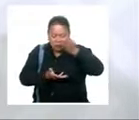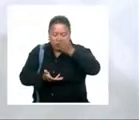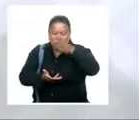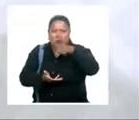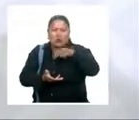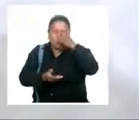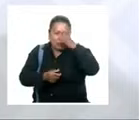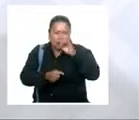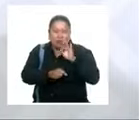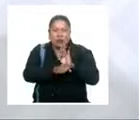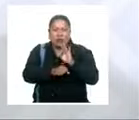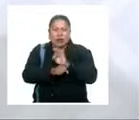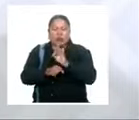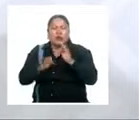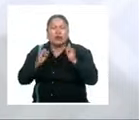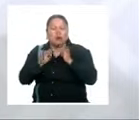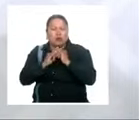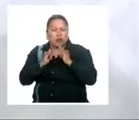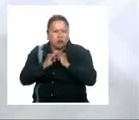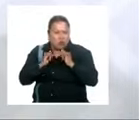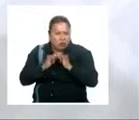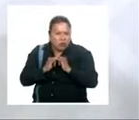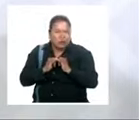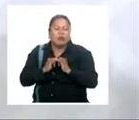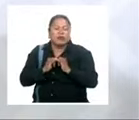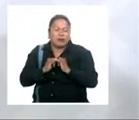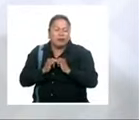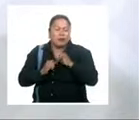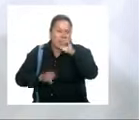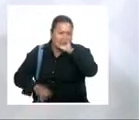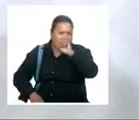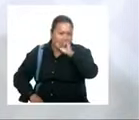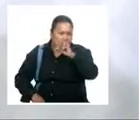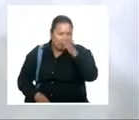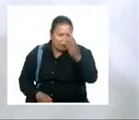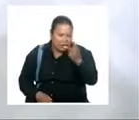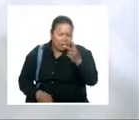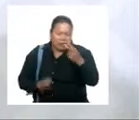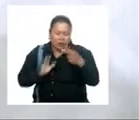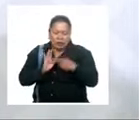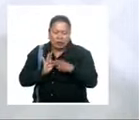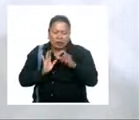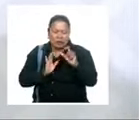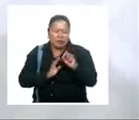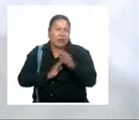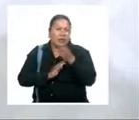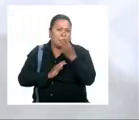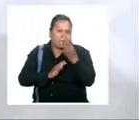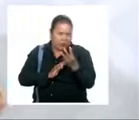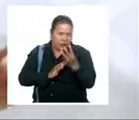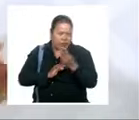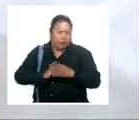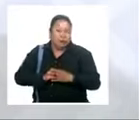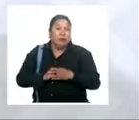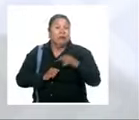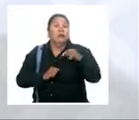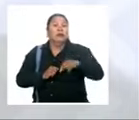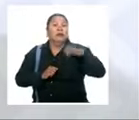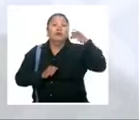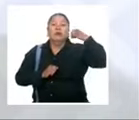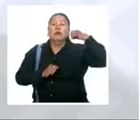el Fortalecimiento Institucional de la Seguridad Pública 2023. En